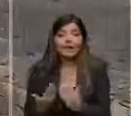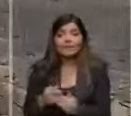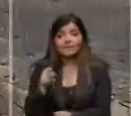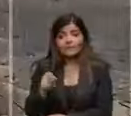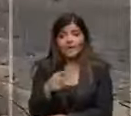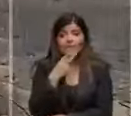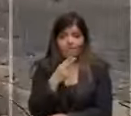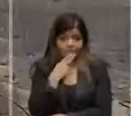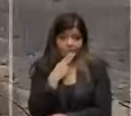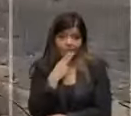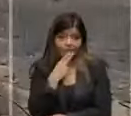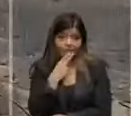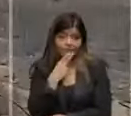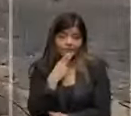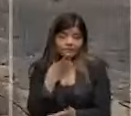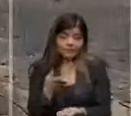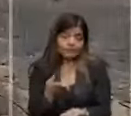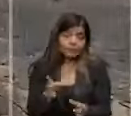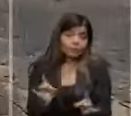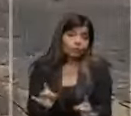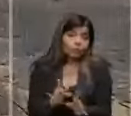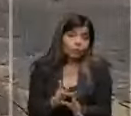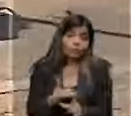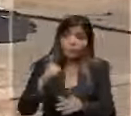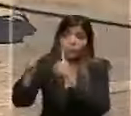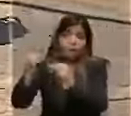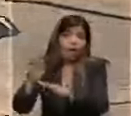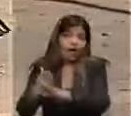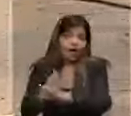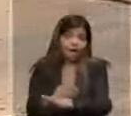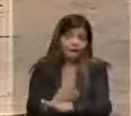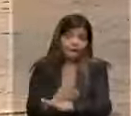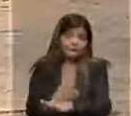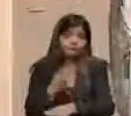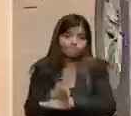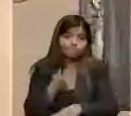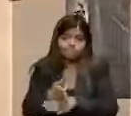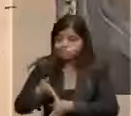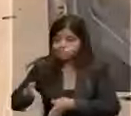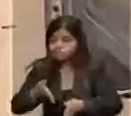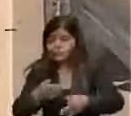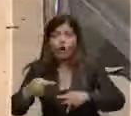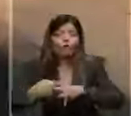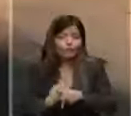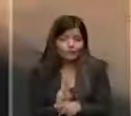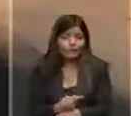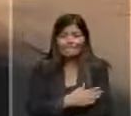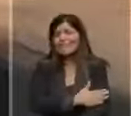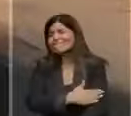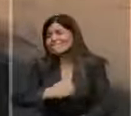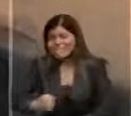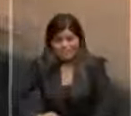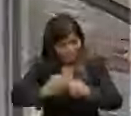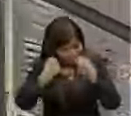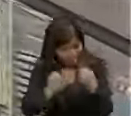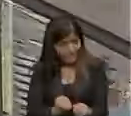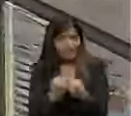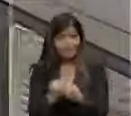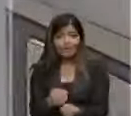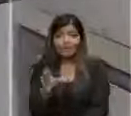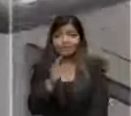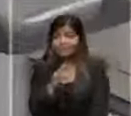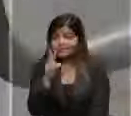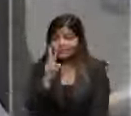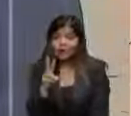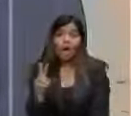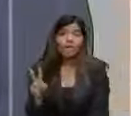viva porque se supone que arrancó antes. Salieron a la calle, de nuevo, con la fe más que intacta de que su pequeña